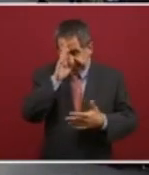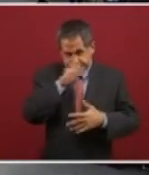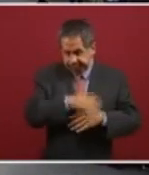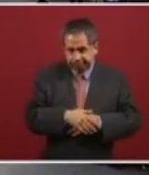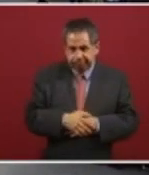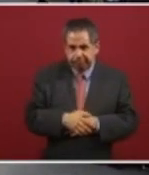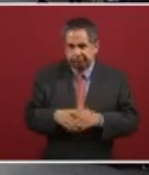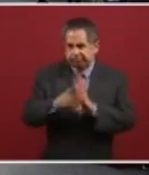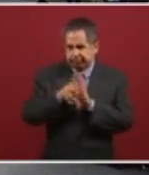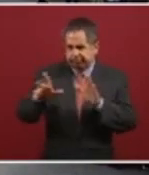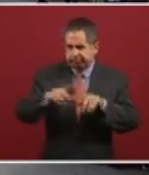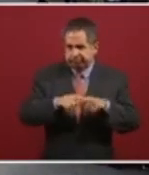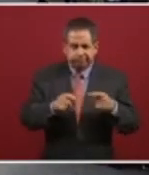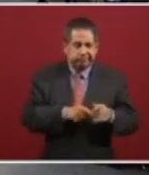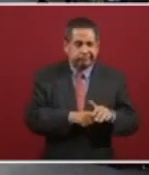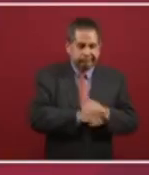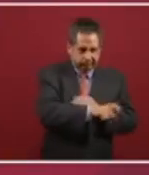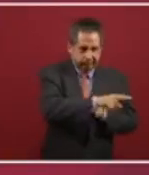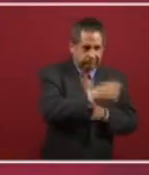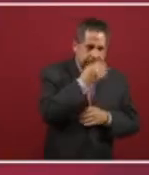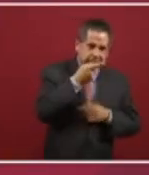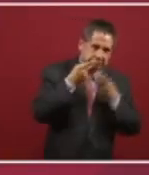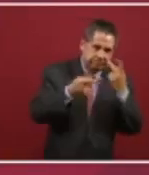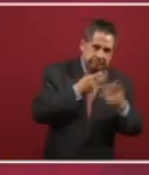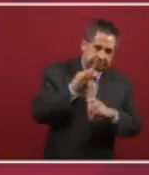en los periódicos.